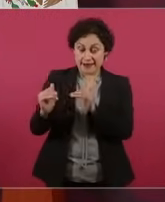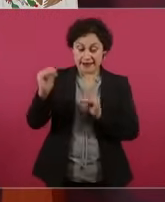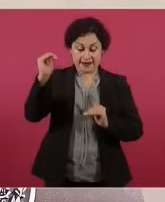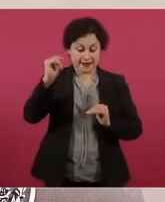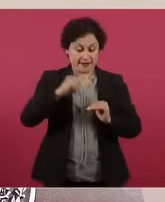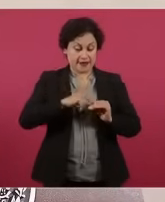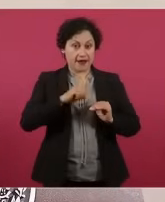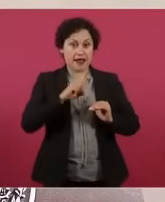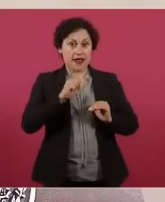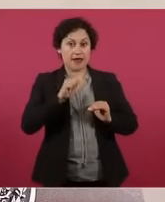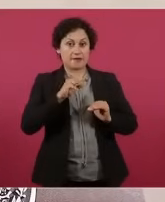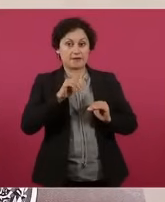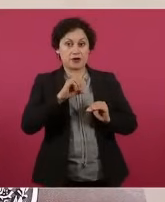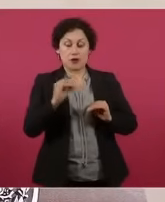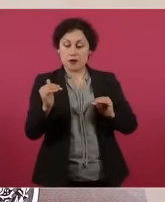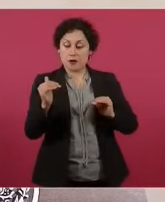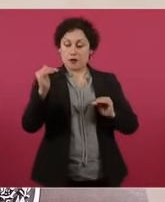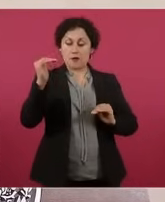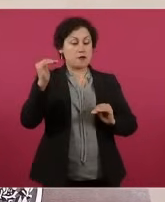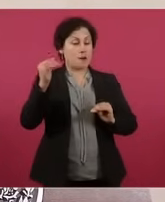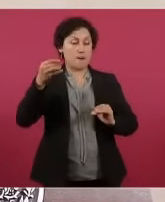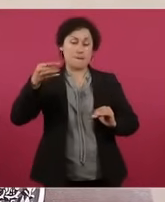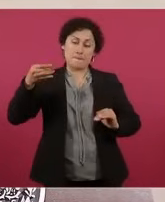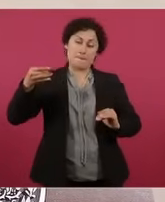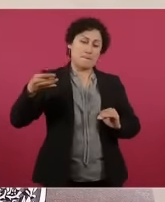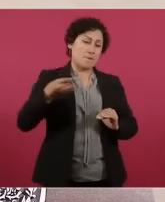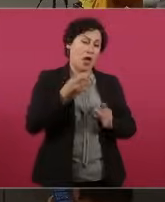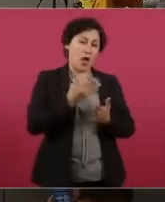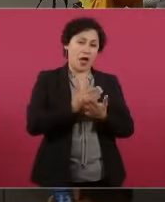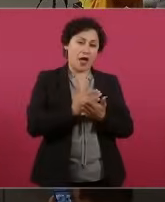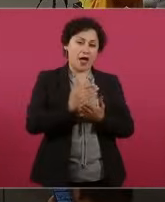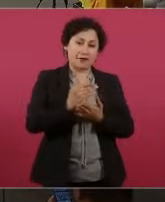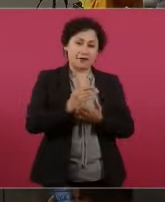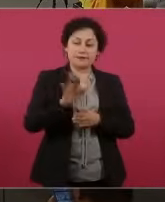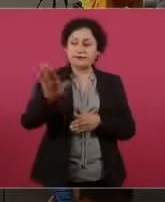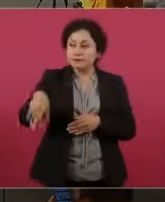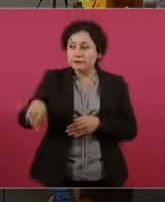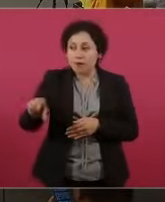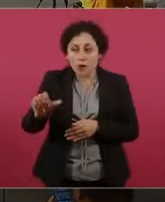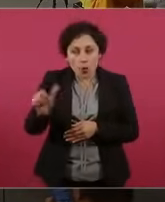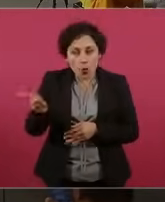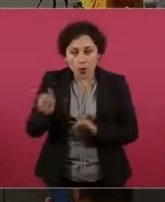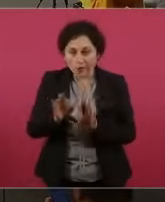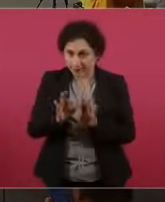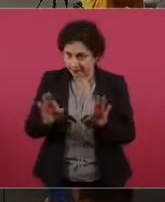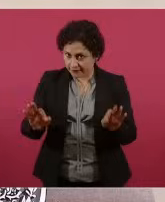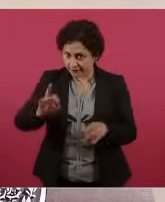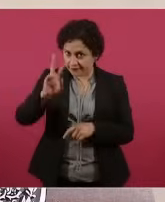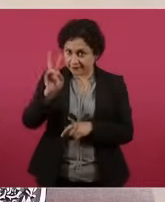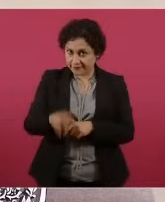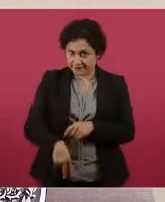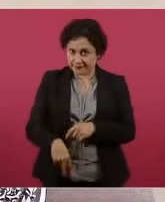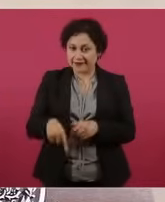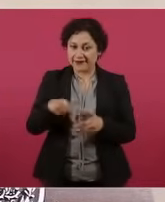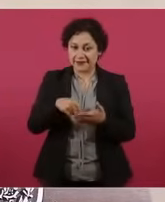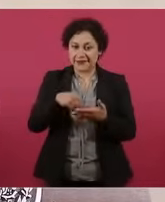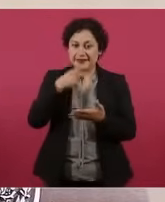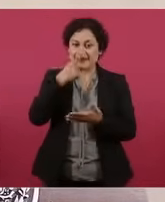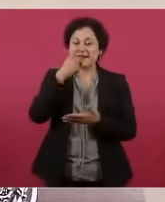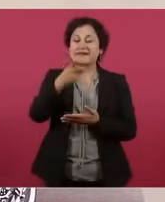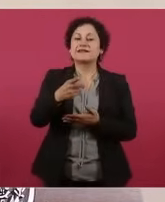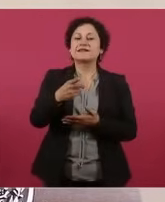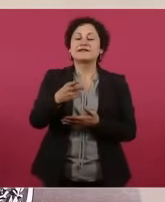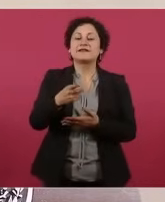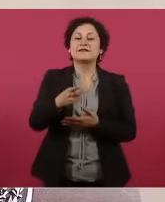lo arrasa. No, pero hay otra, en donde dice que hasta con